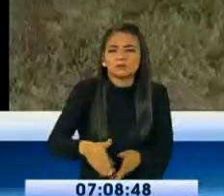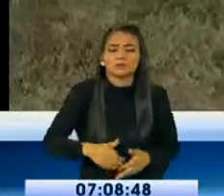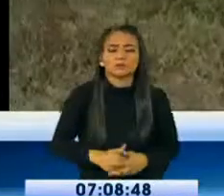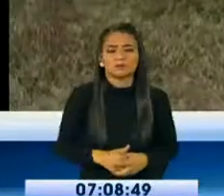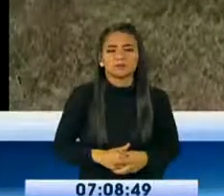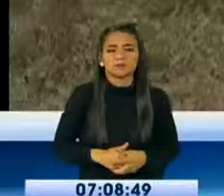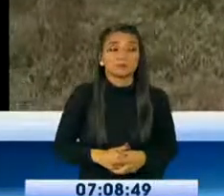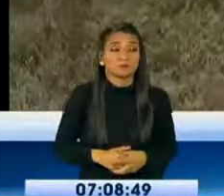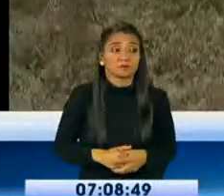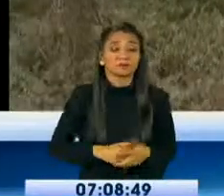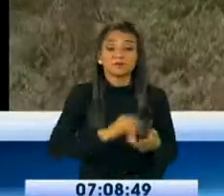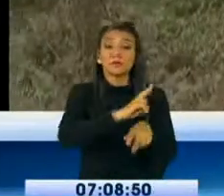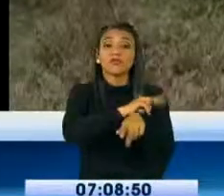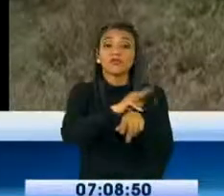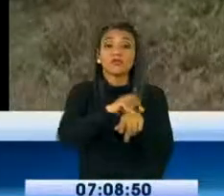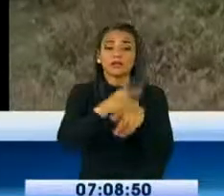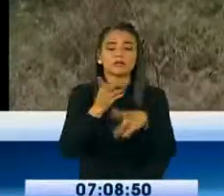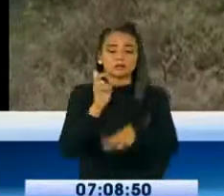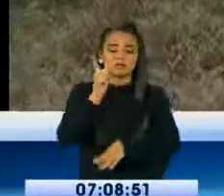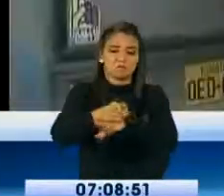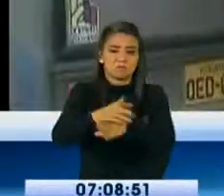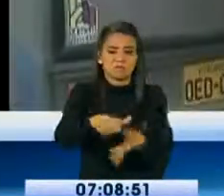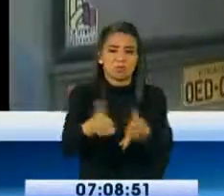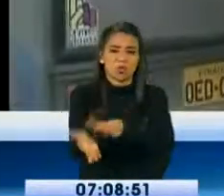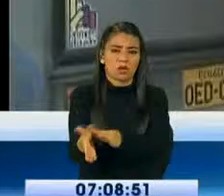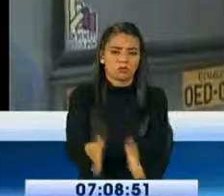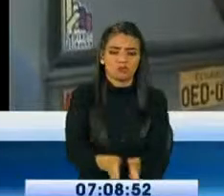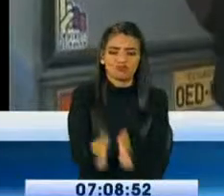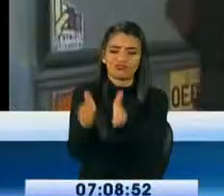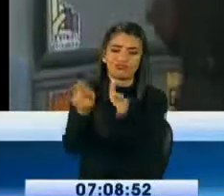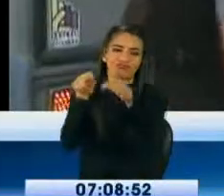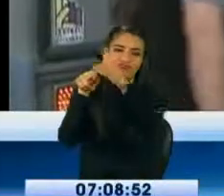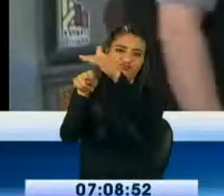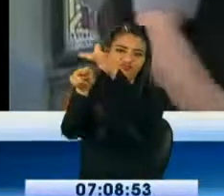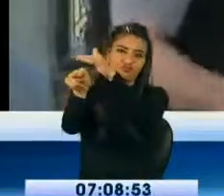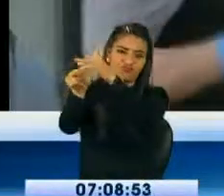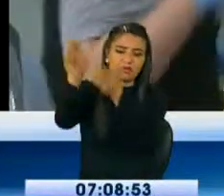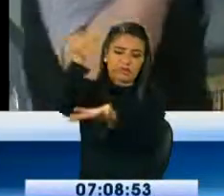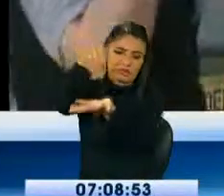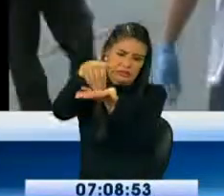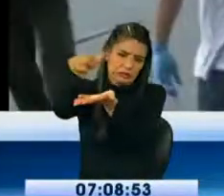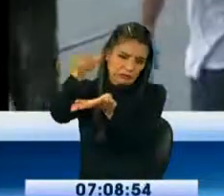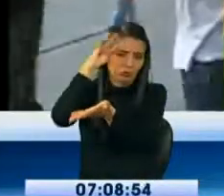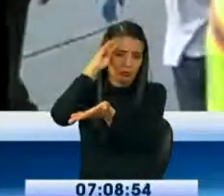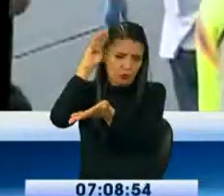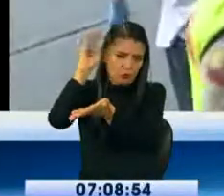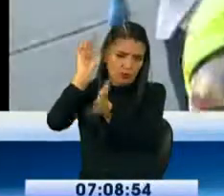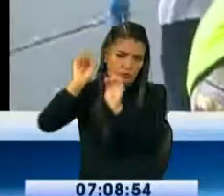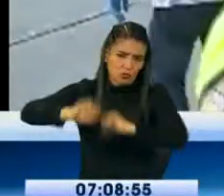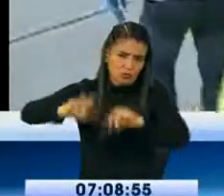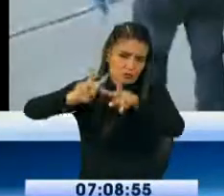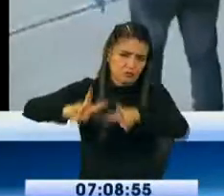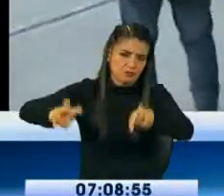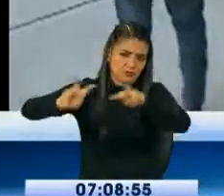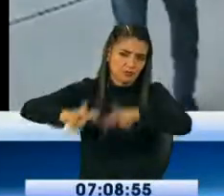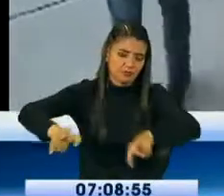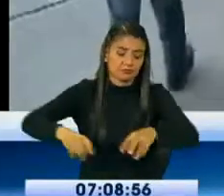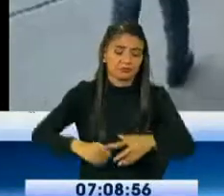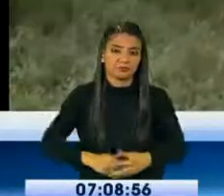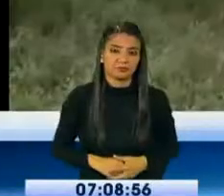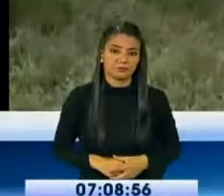deceso, mientras que el fiscal ordenó el levantamiento y traslado del cadáver hasta el Centro de Medicina Forense para las pericias de